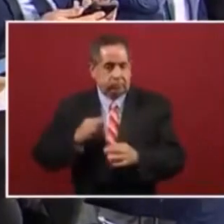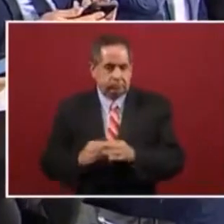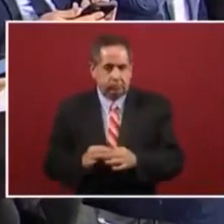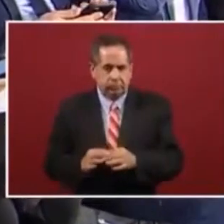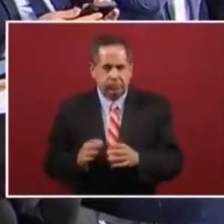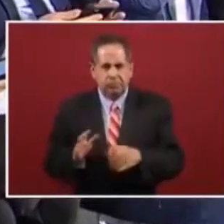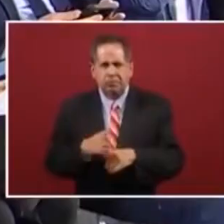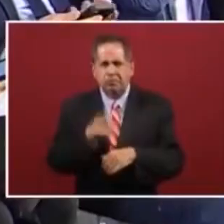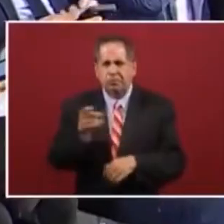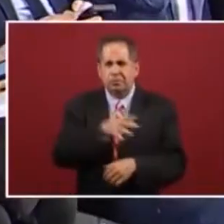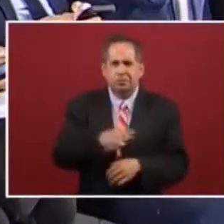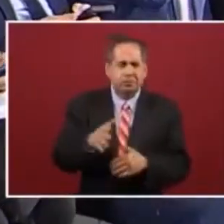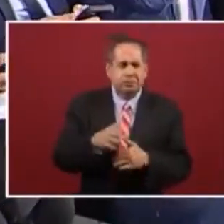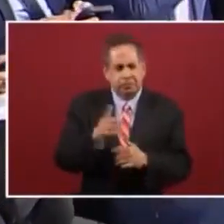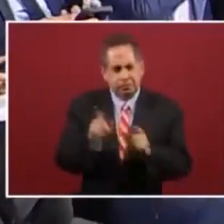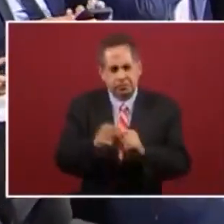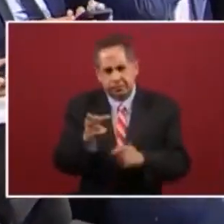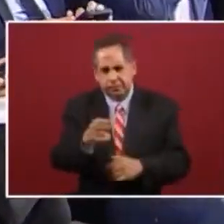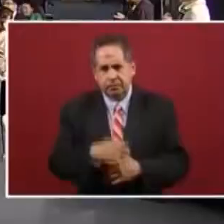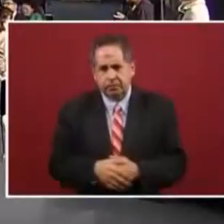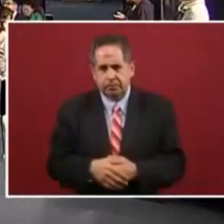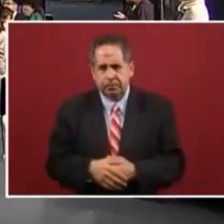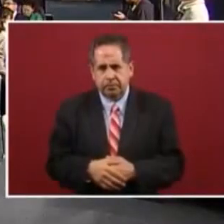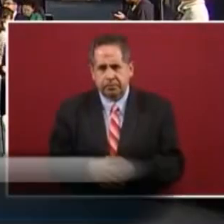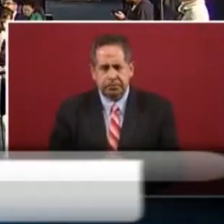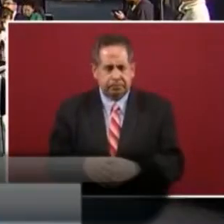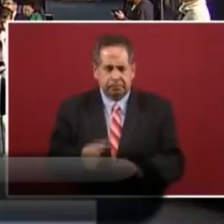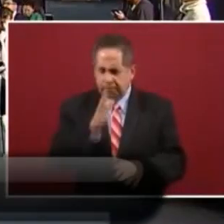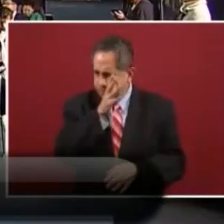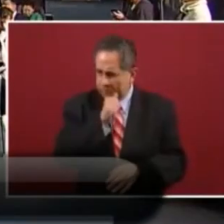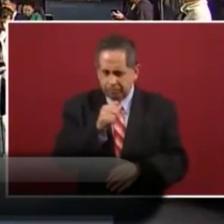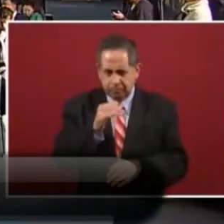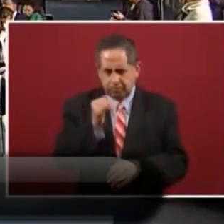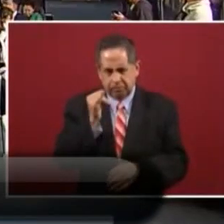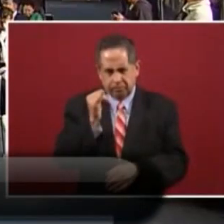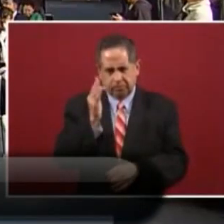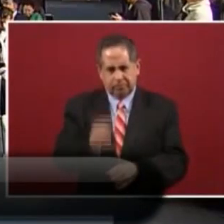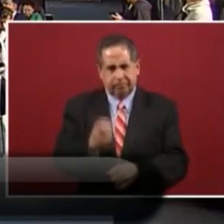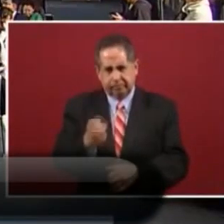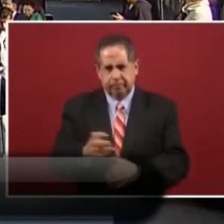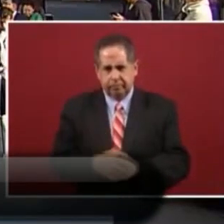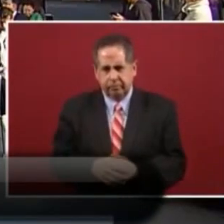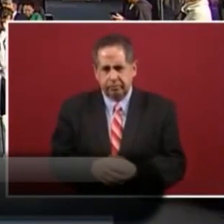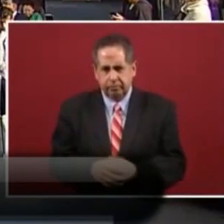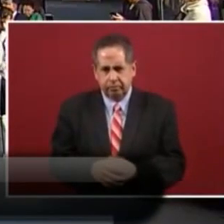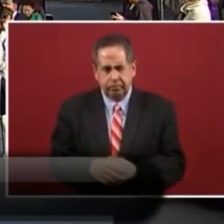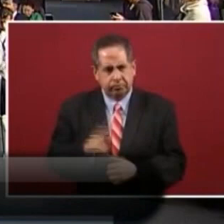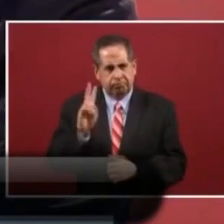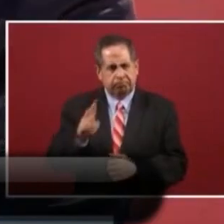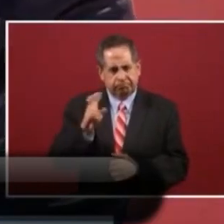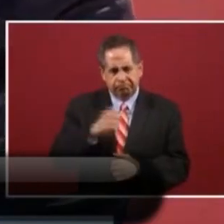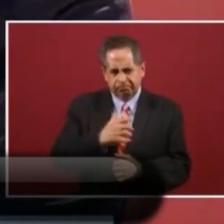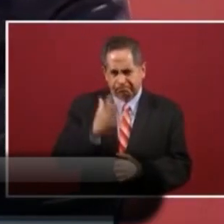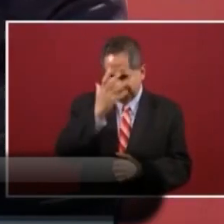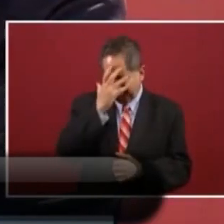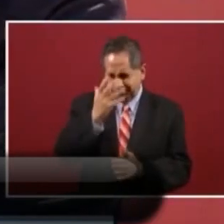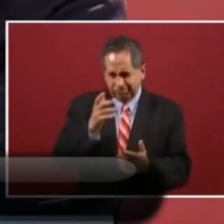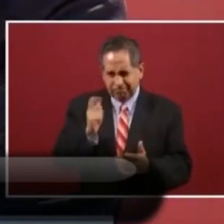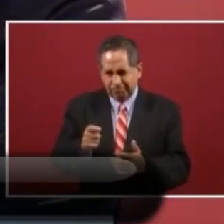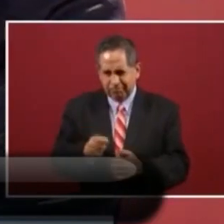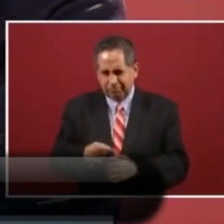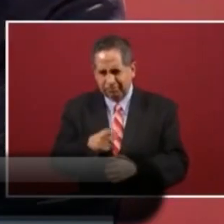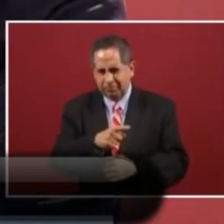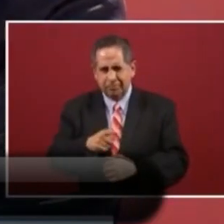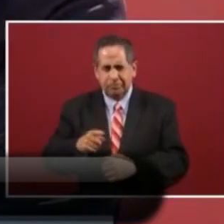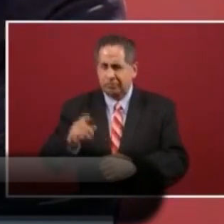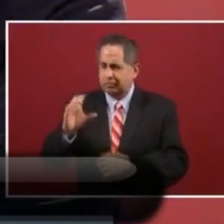Era, ¿por qué ese rechazo, presidente? Sería inaceptable, pregunta, inaceptable, y es hasta una vergüenza que la